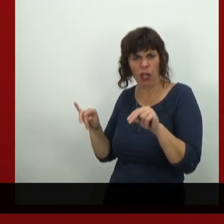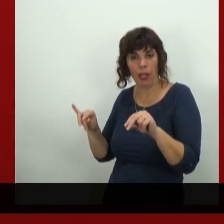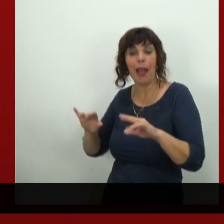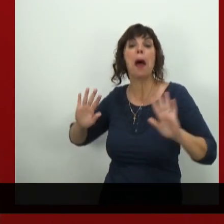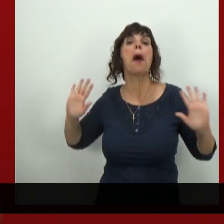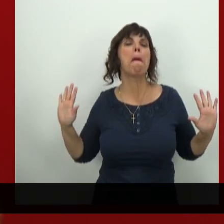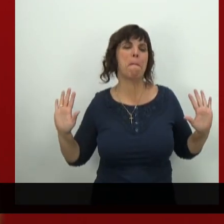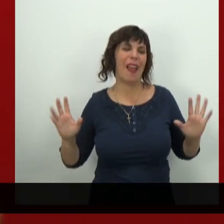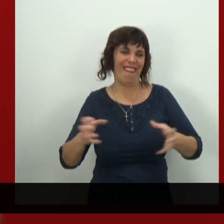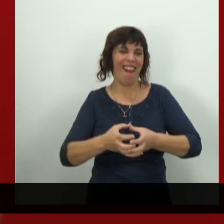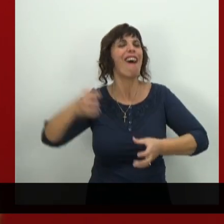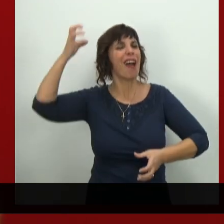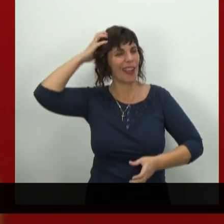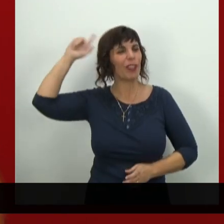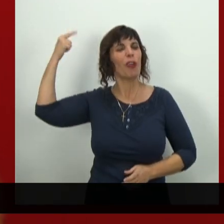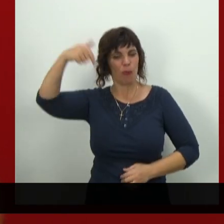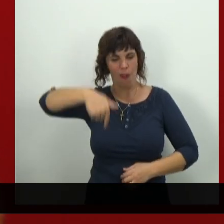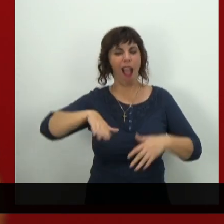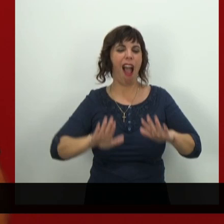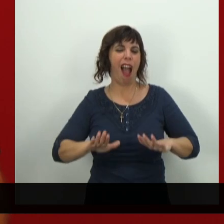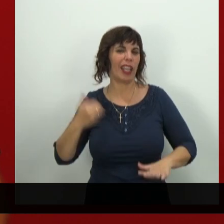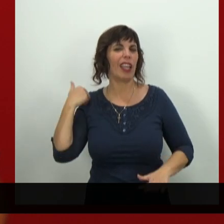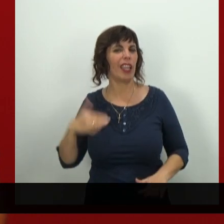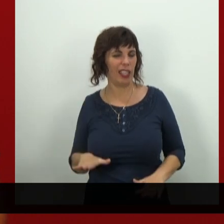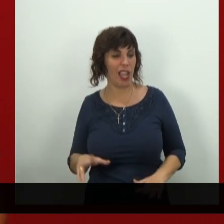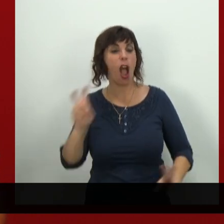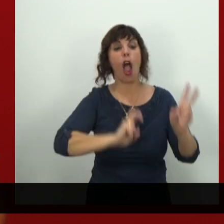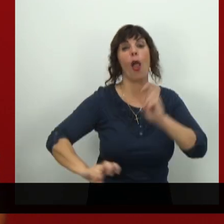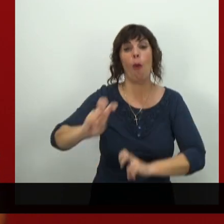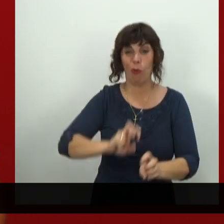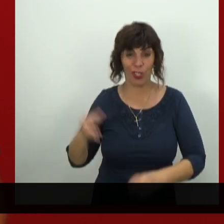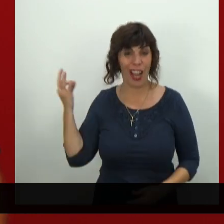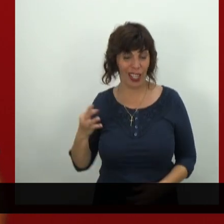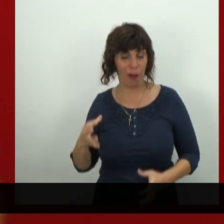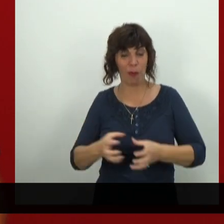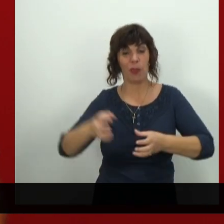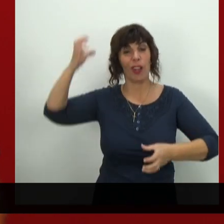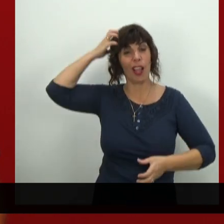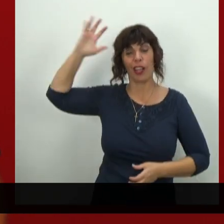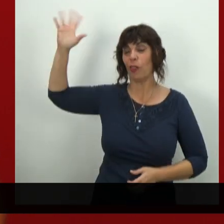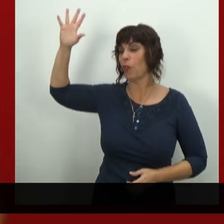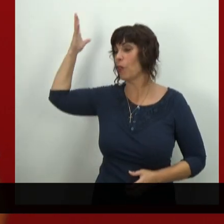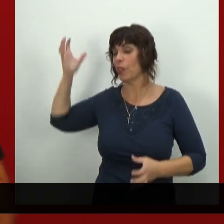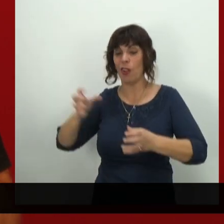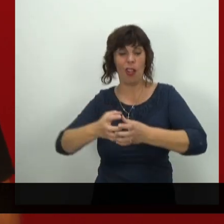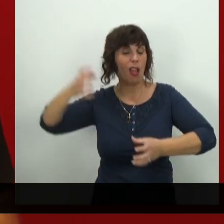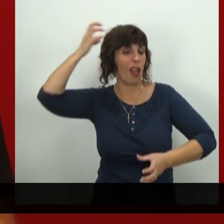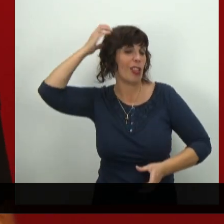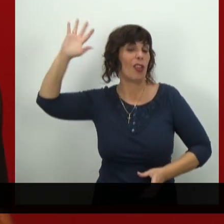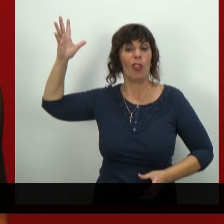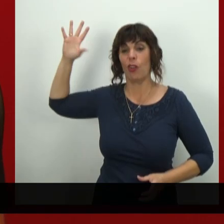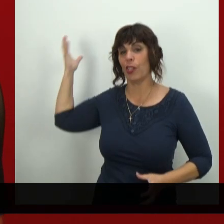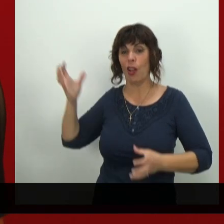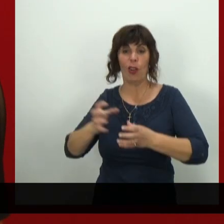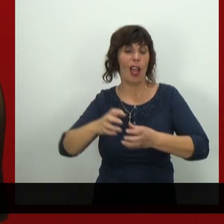el reino de los cielos, el reino de los cielos, el reino de Jesucristo está aquí, el reino